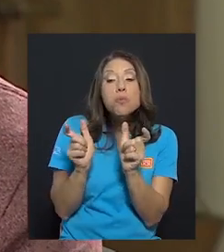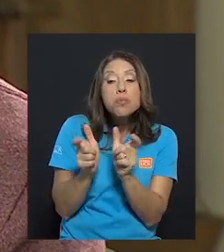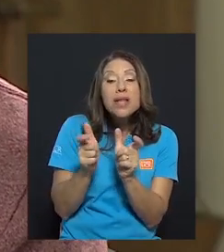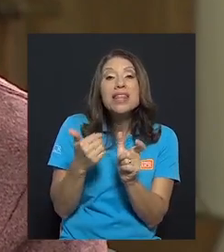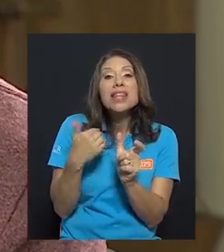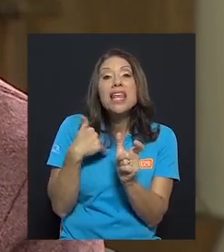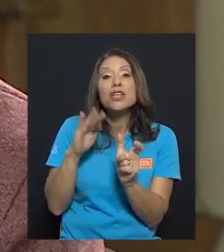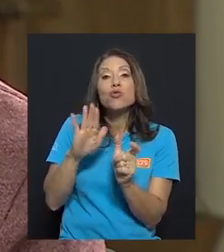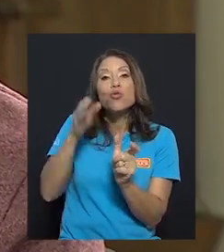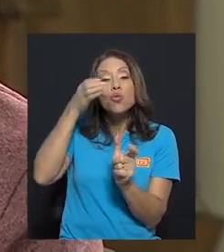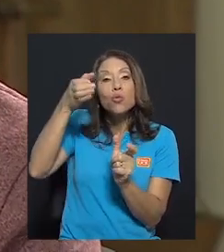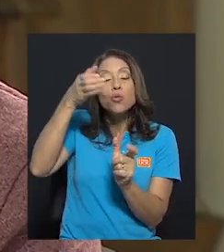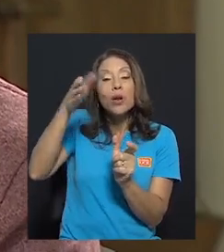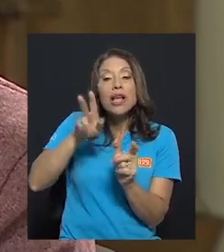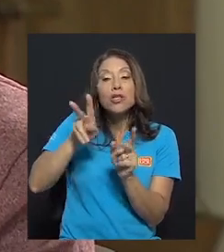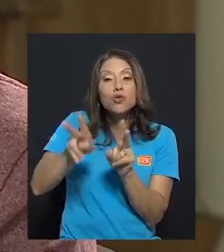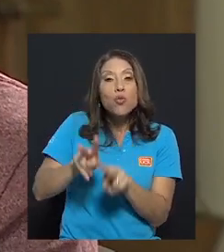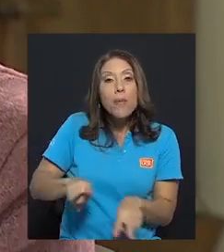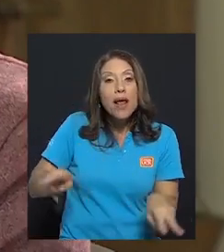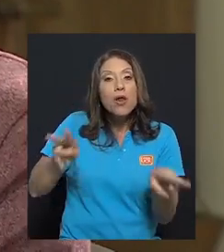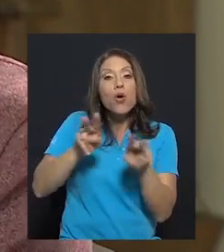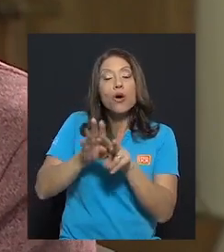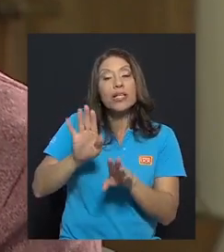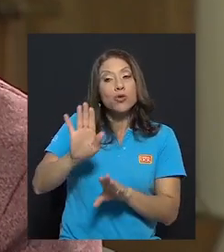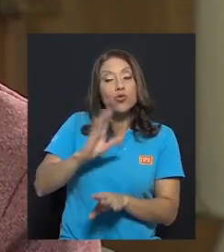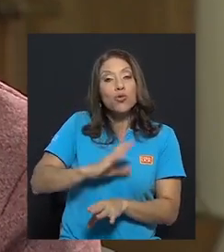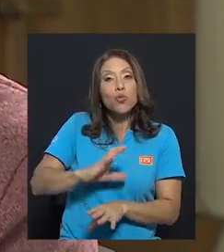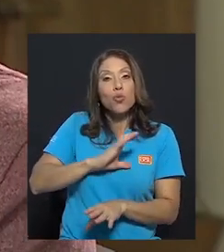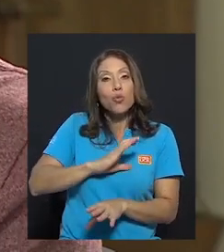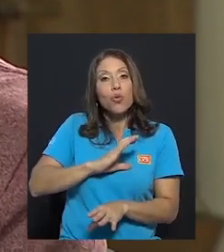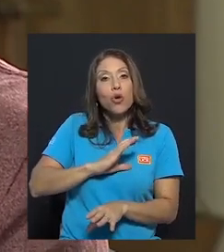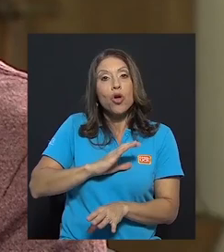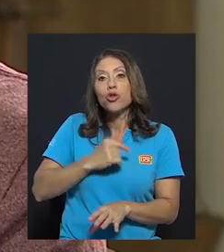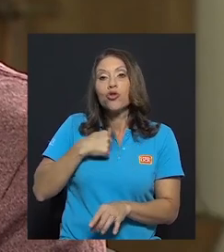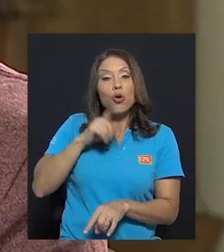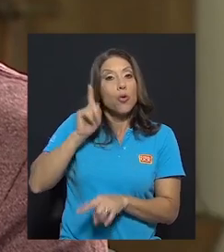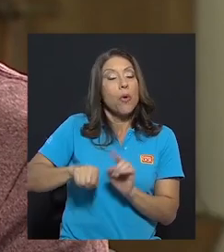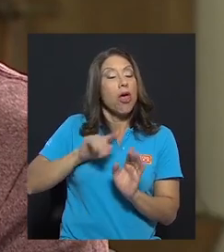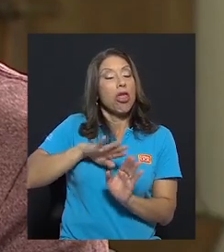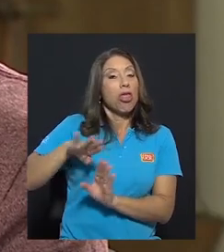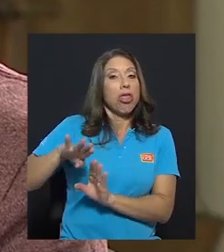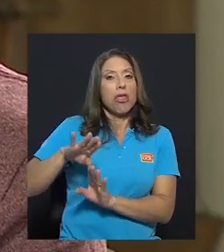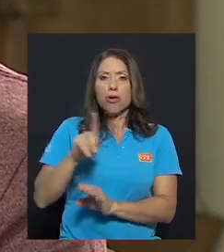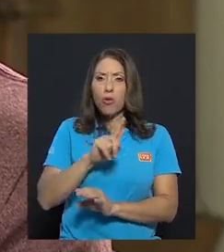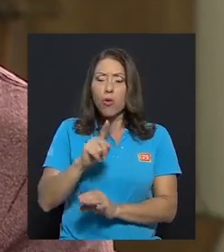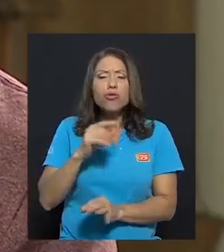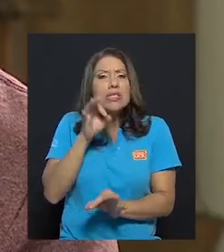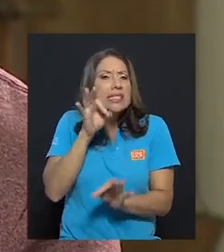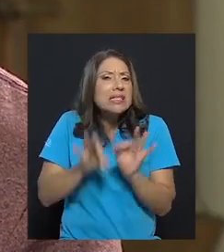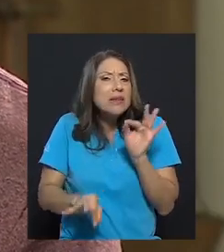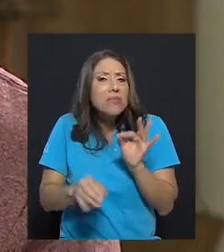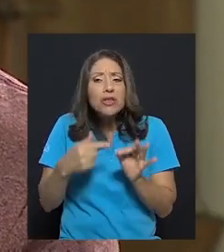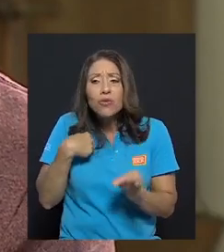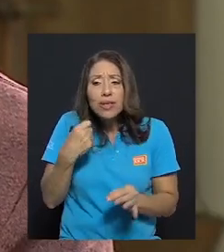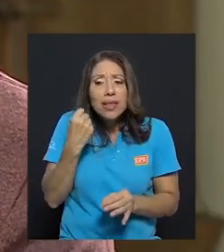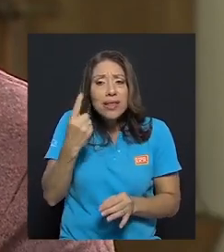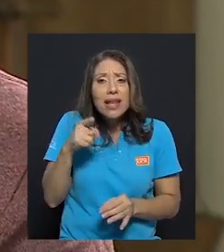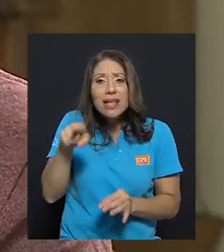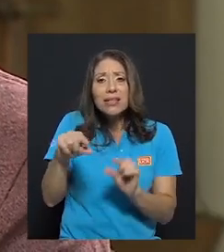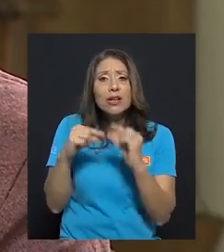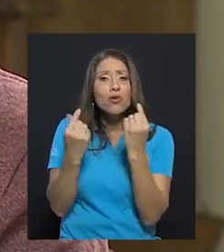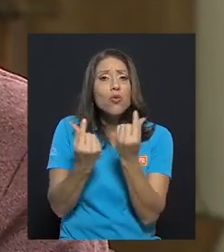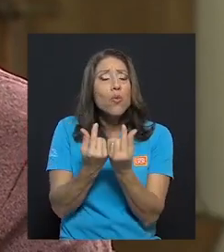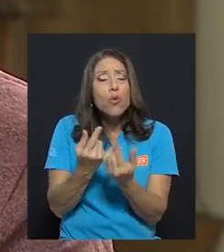no debo criticarlo, simplemente yo debo comprender de que ese grupo tiene esa manera de comportarse y yo debo respetarlo.